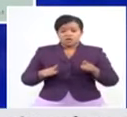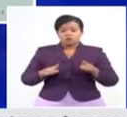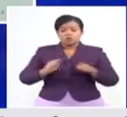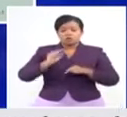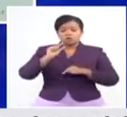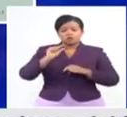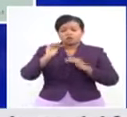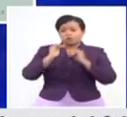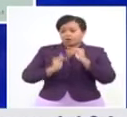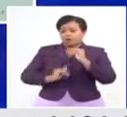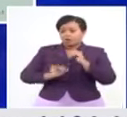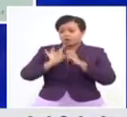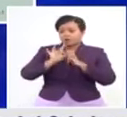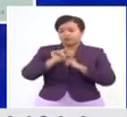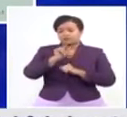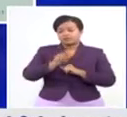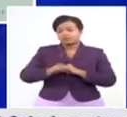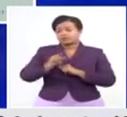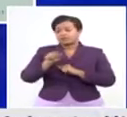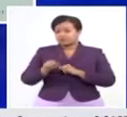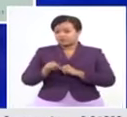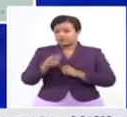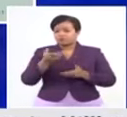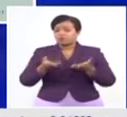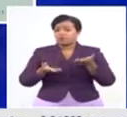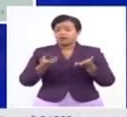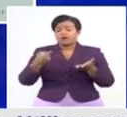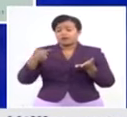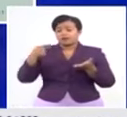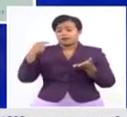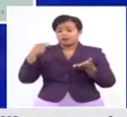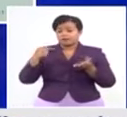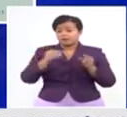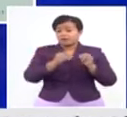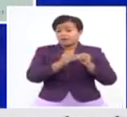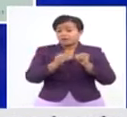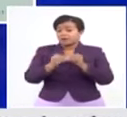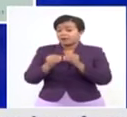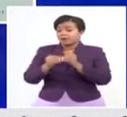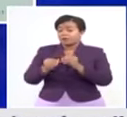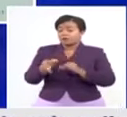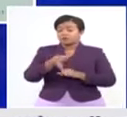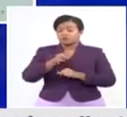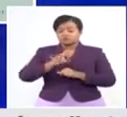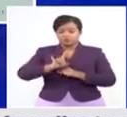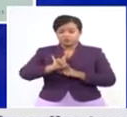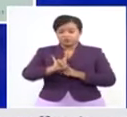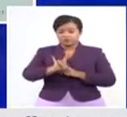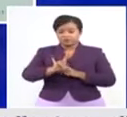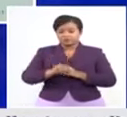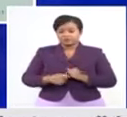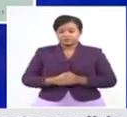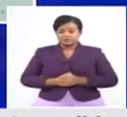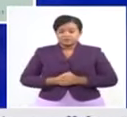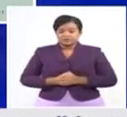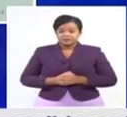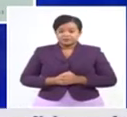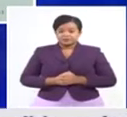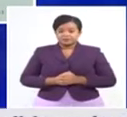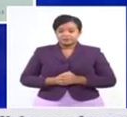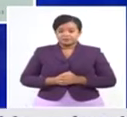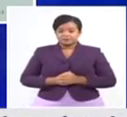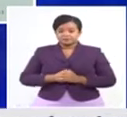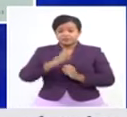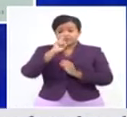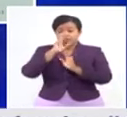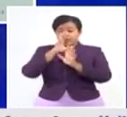relación con la jornada de ayer, con una transmisión presente en 9 de sus 13 municipios. Niquero, hoy con